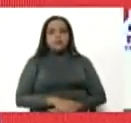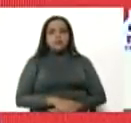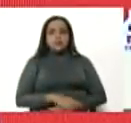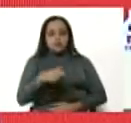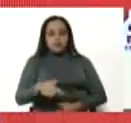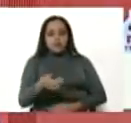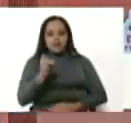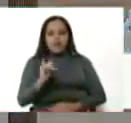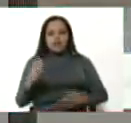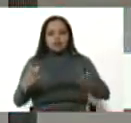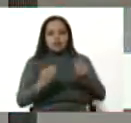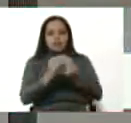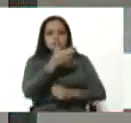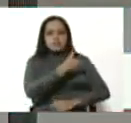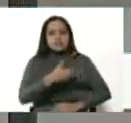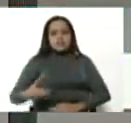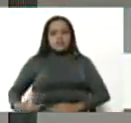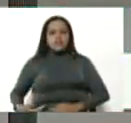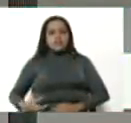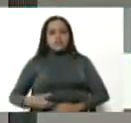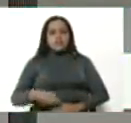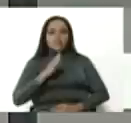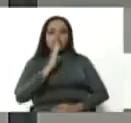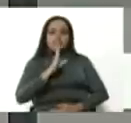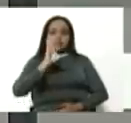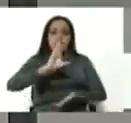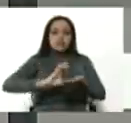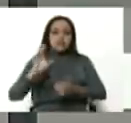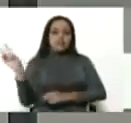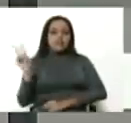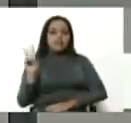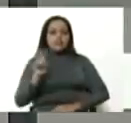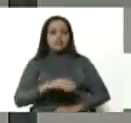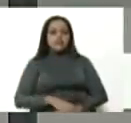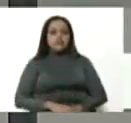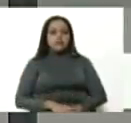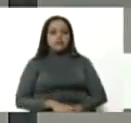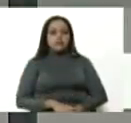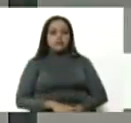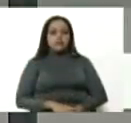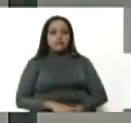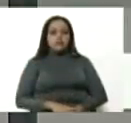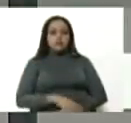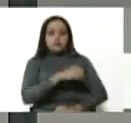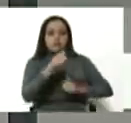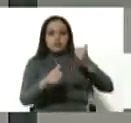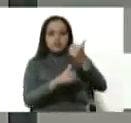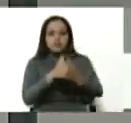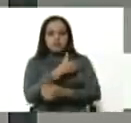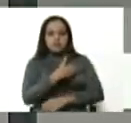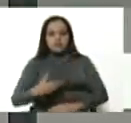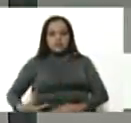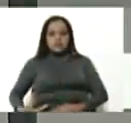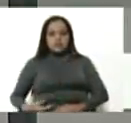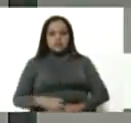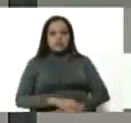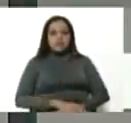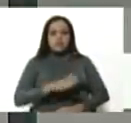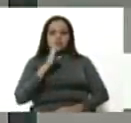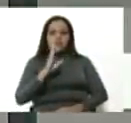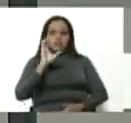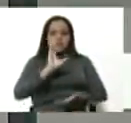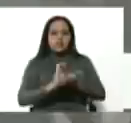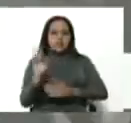el presidente del Banco Central de Venezuela, el doctor Calixto Ortega, la vicepresidenta del Banco Central de